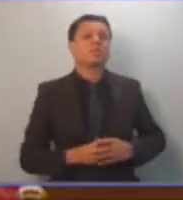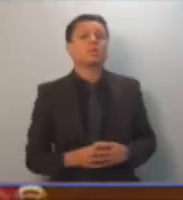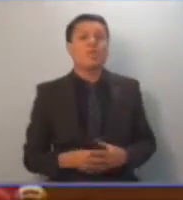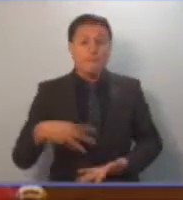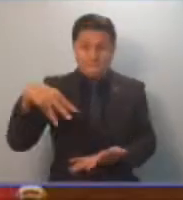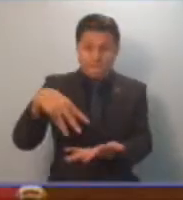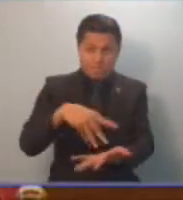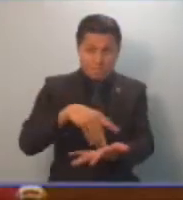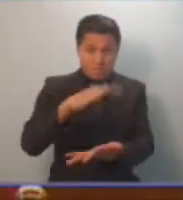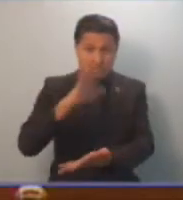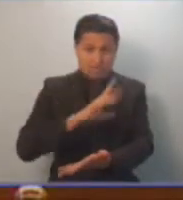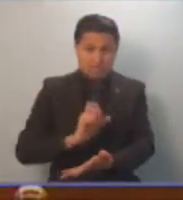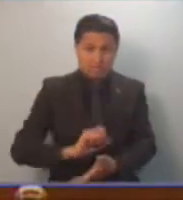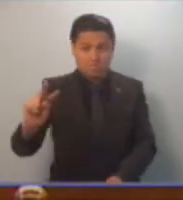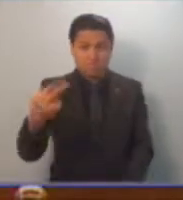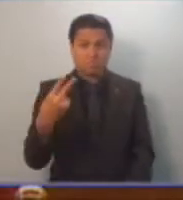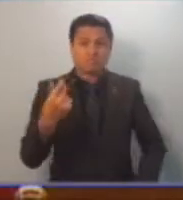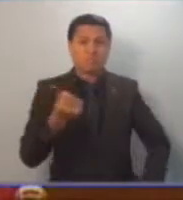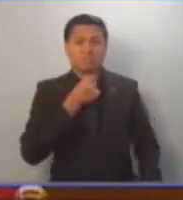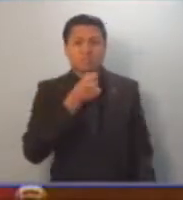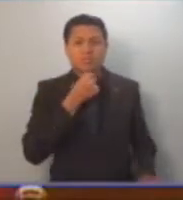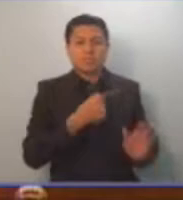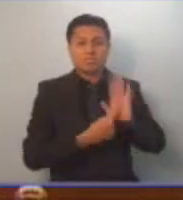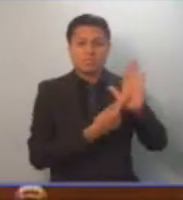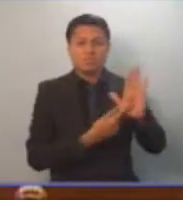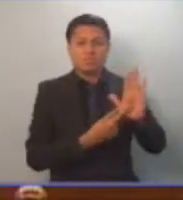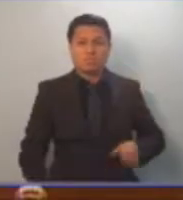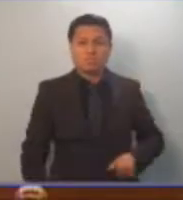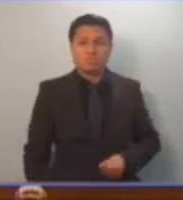pueblo salvadoreño que da seguimiento a esta plenaria.